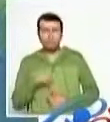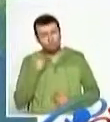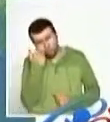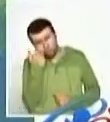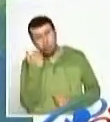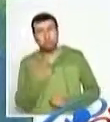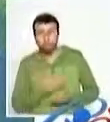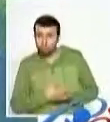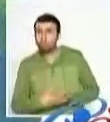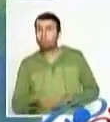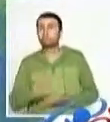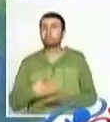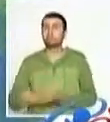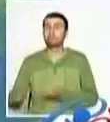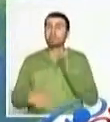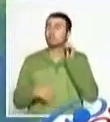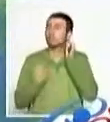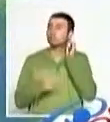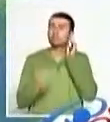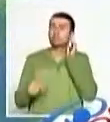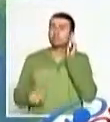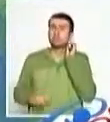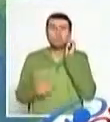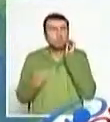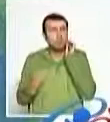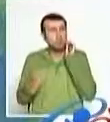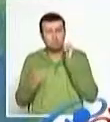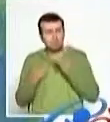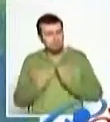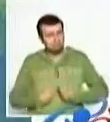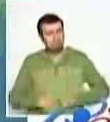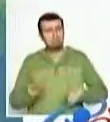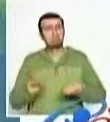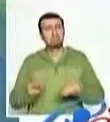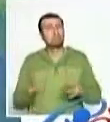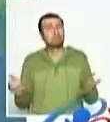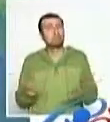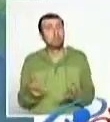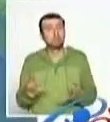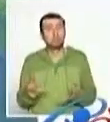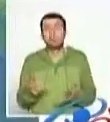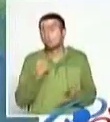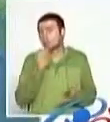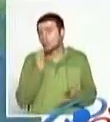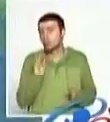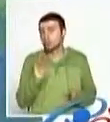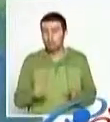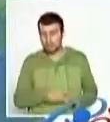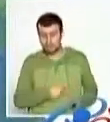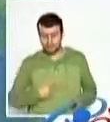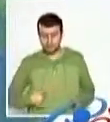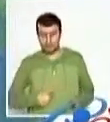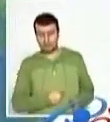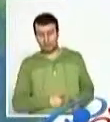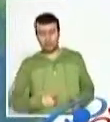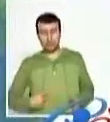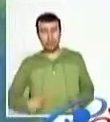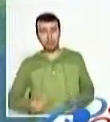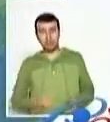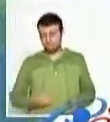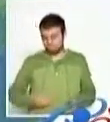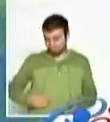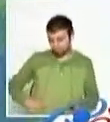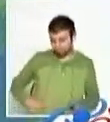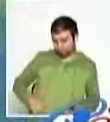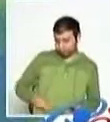vida. ¿Cuáles son? ¿Por dónde se van? ¿Por dónde se eliminan? Pues se eliminan por intestinos, especialmente colon, se eliminan